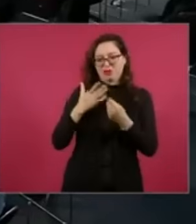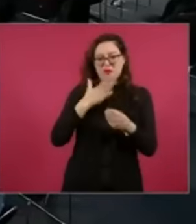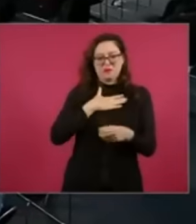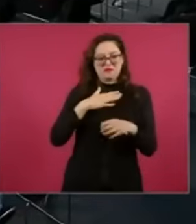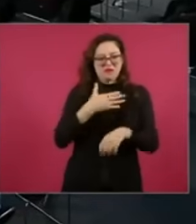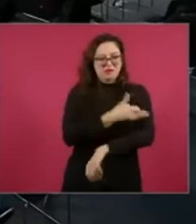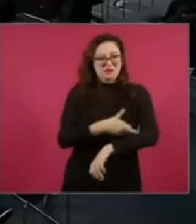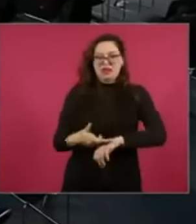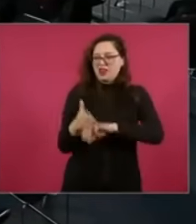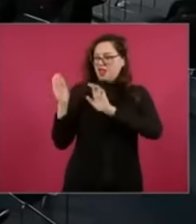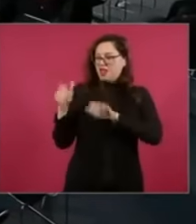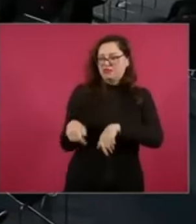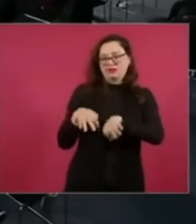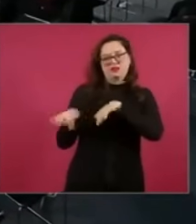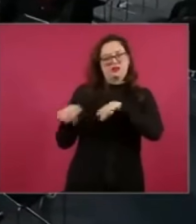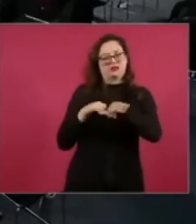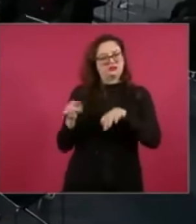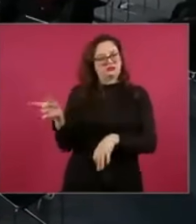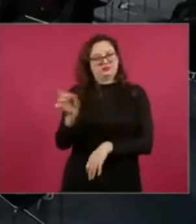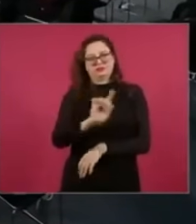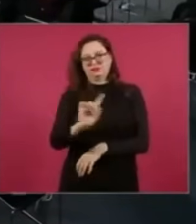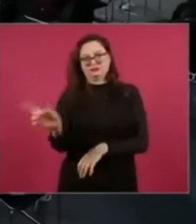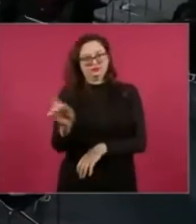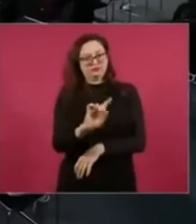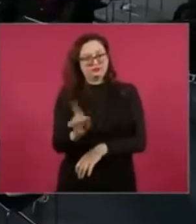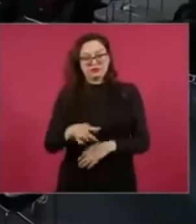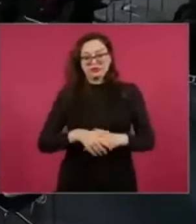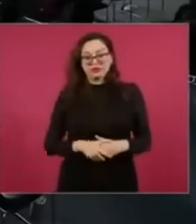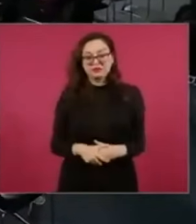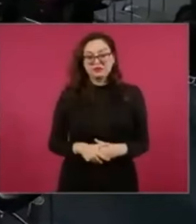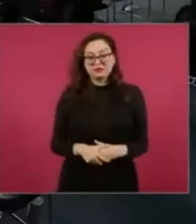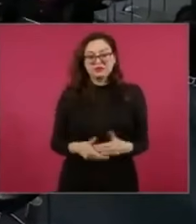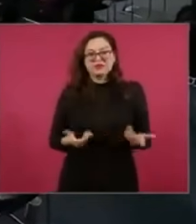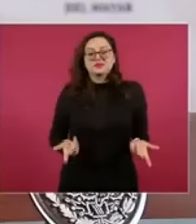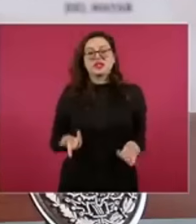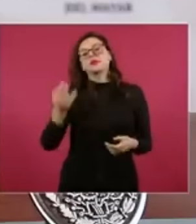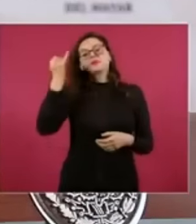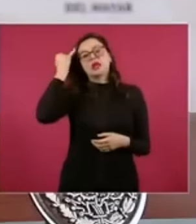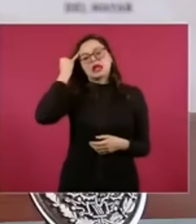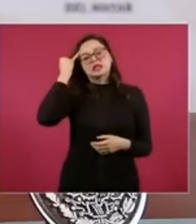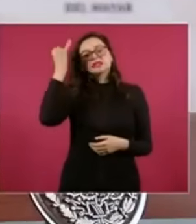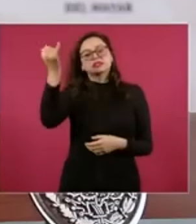Si yo aceptara